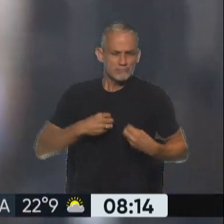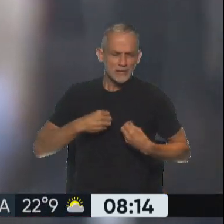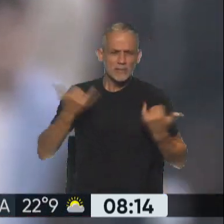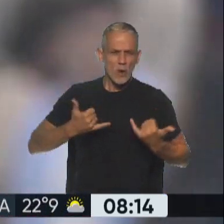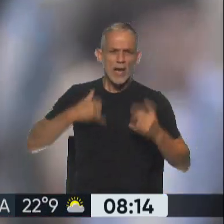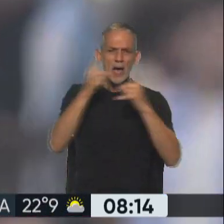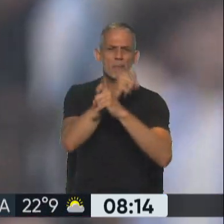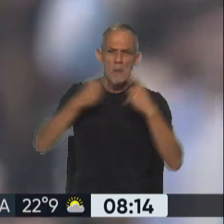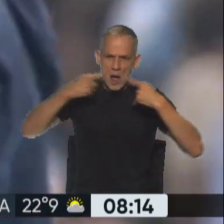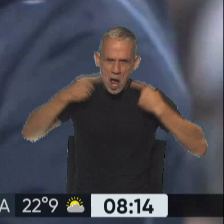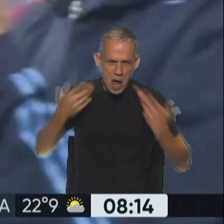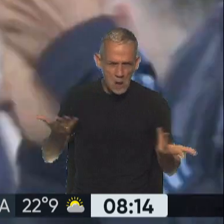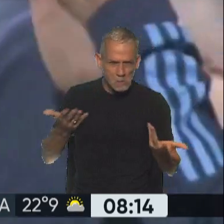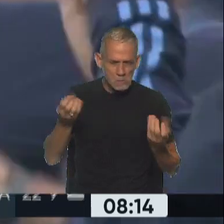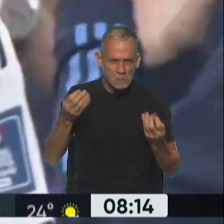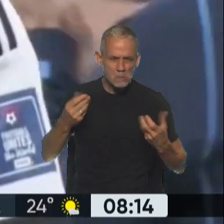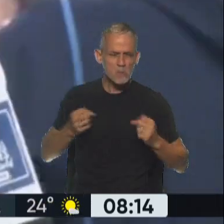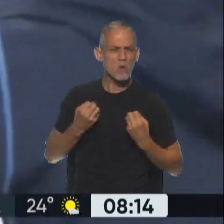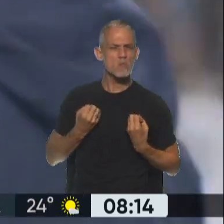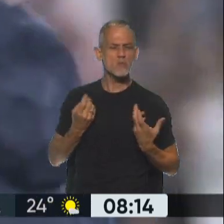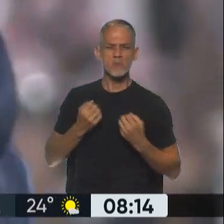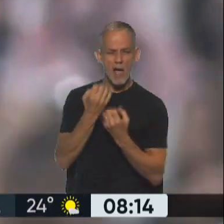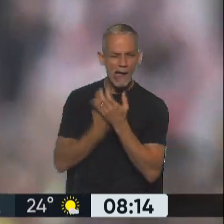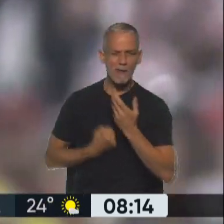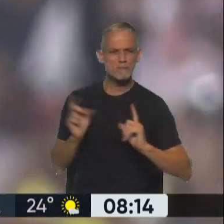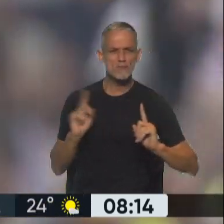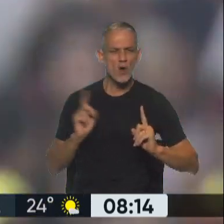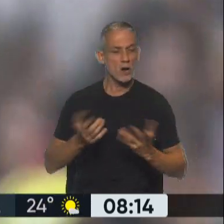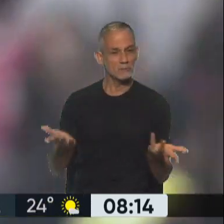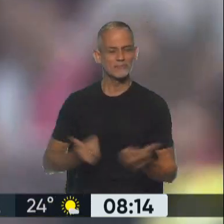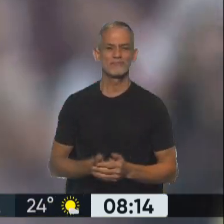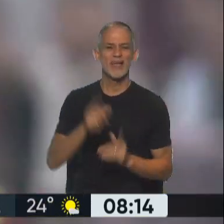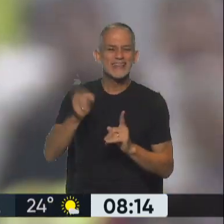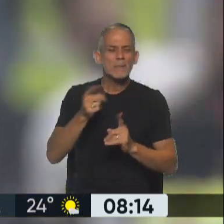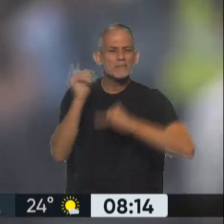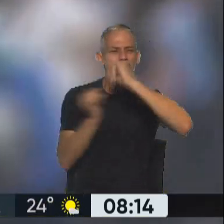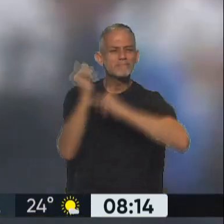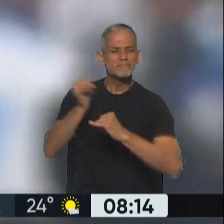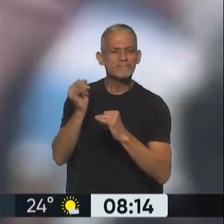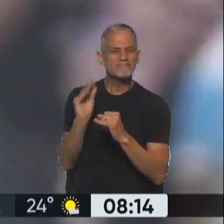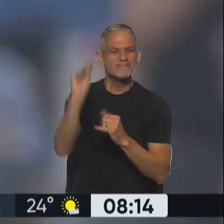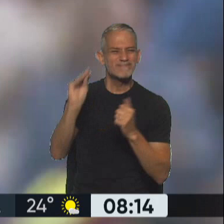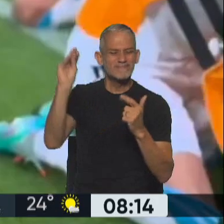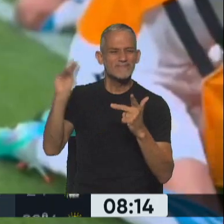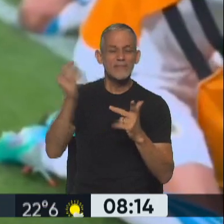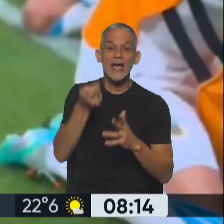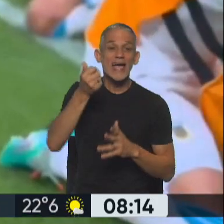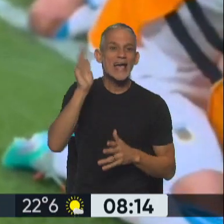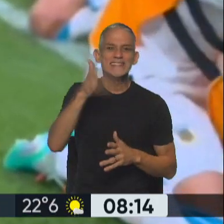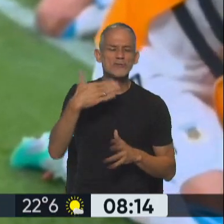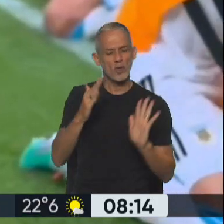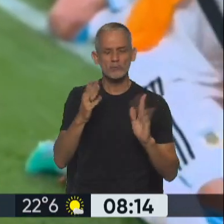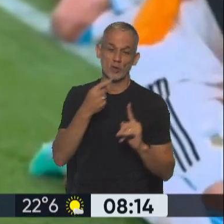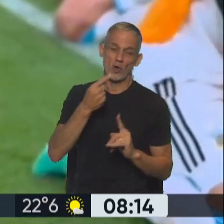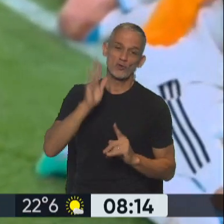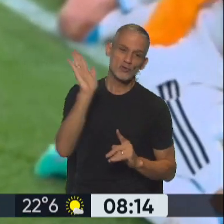tienen nada por lo que esconderlo y hay un dato muy lindo también que apareció luego en algunos posteos casi todos por no